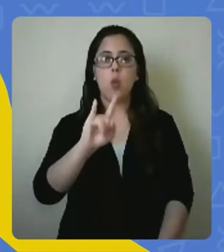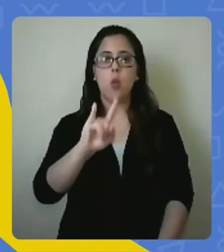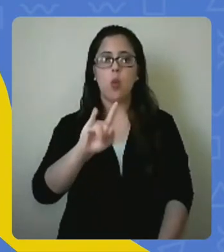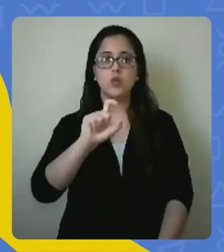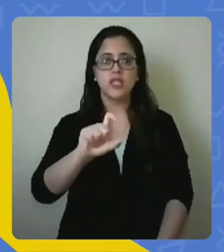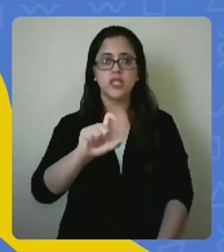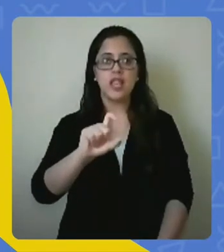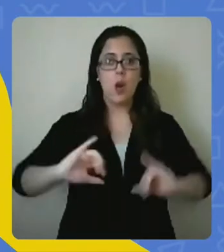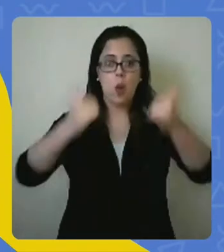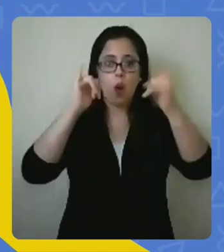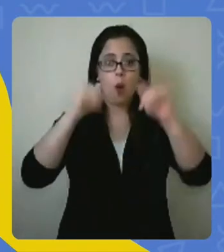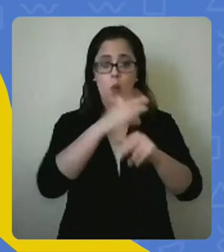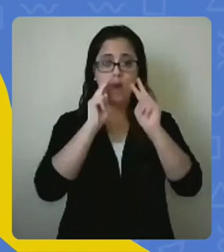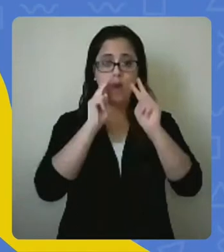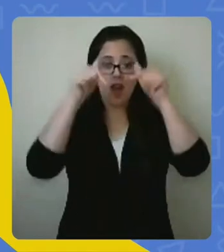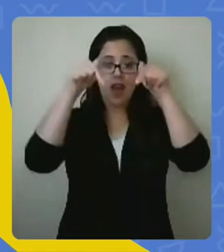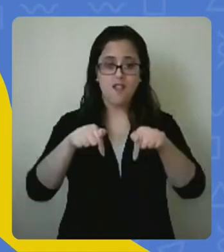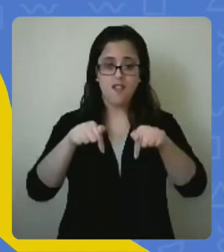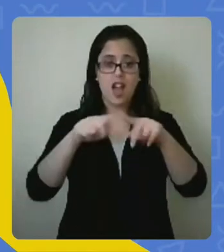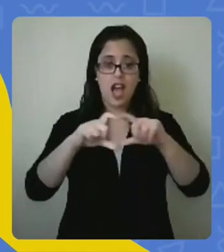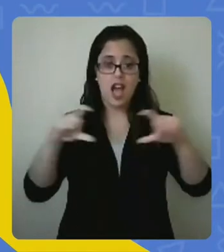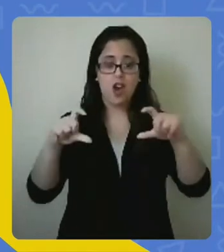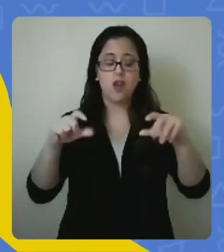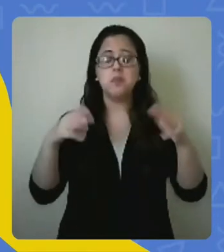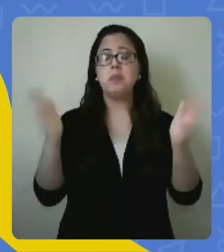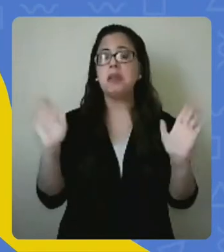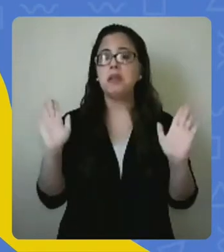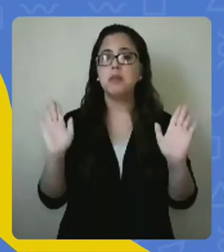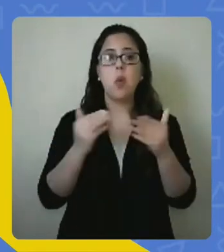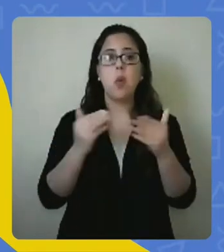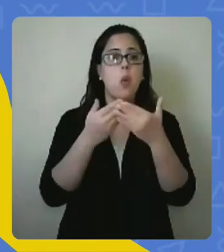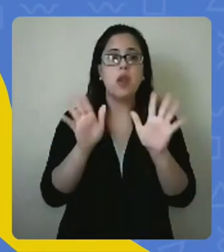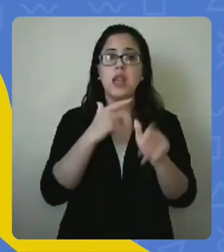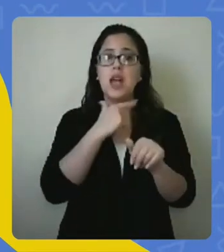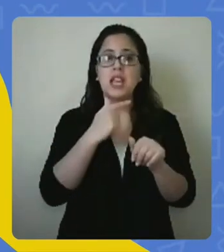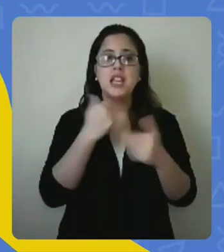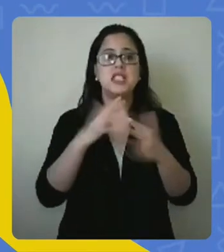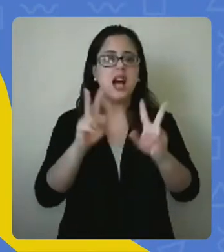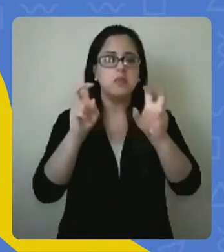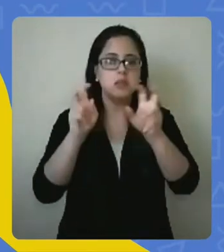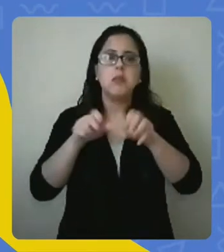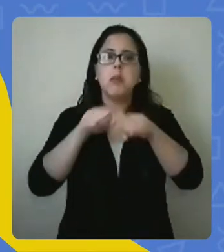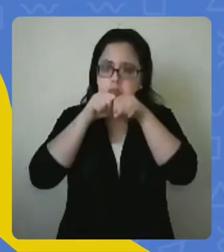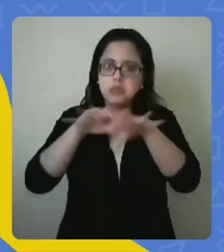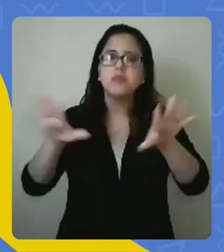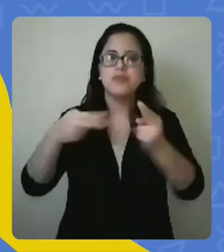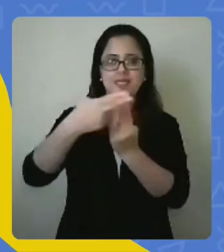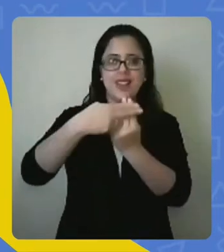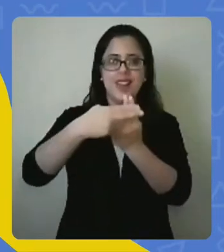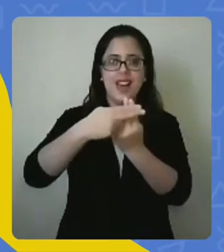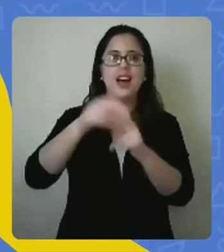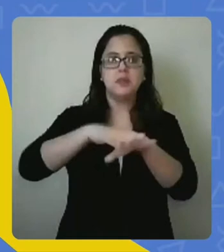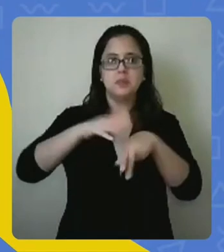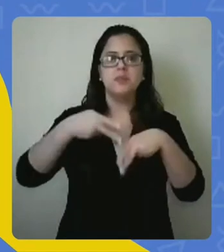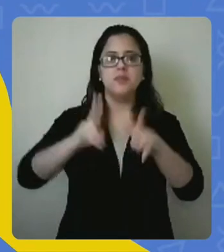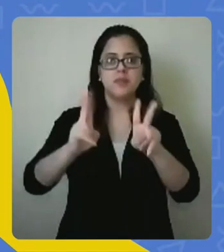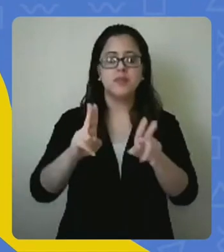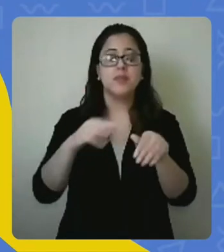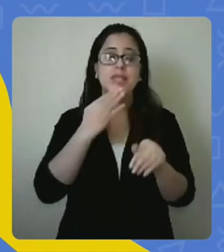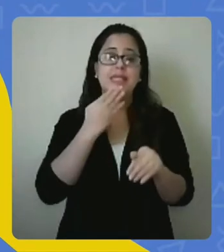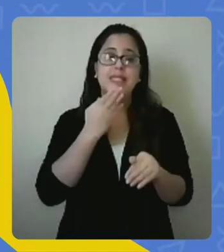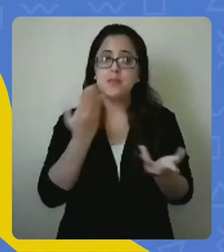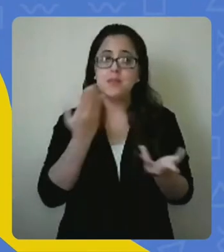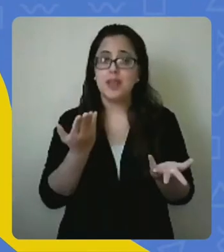en la pantalla, así que todo lo que quieran, pantallazo, historias, pueden ir compartiéndonos con este hashtag. Bueno, y sin más que decir